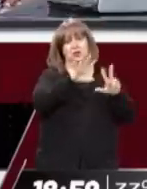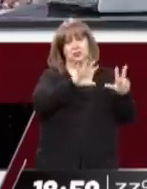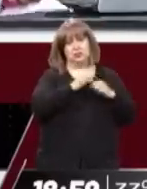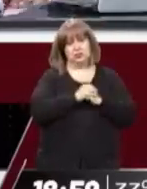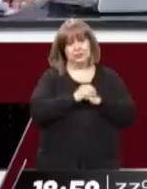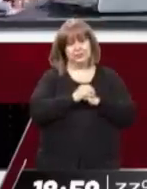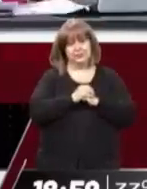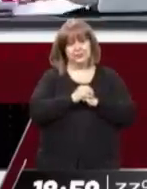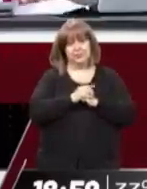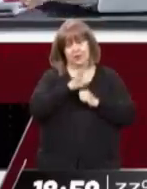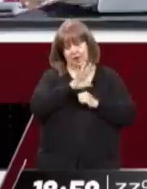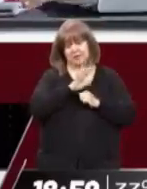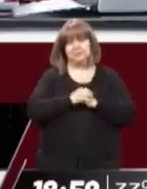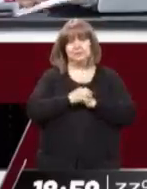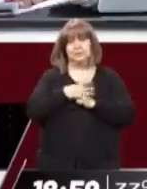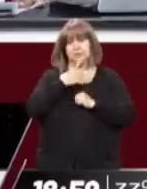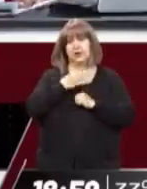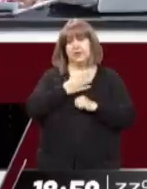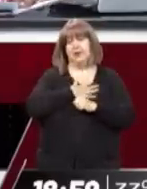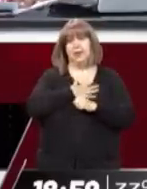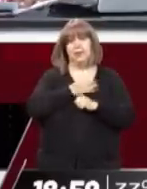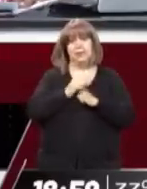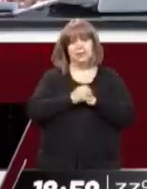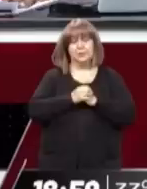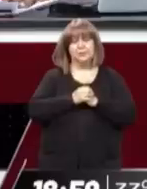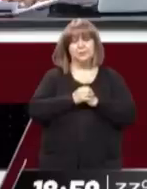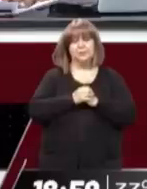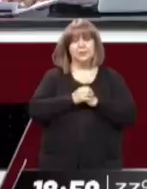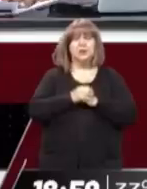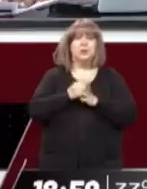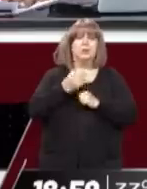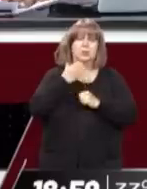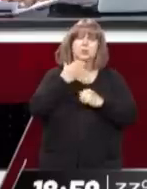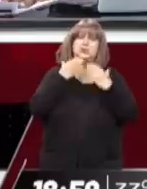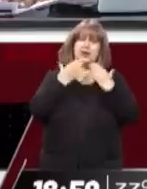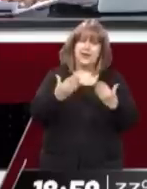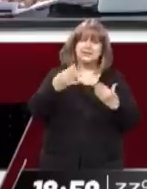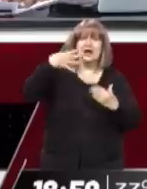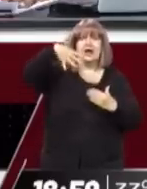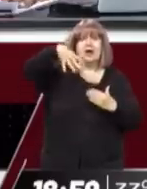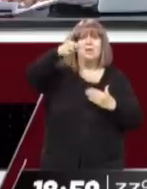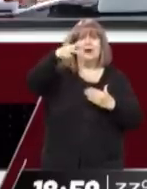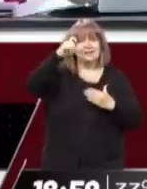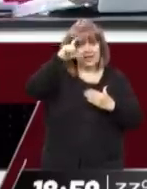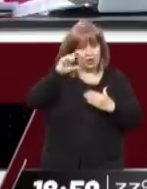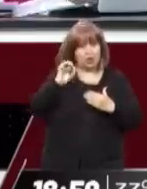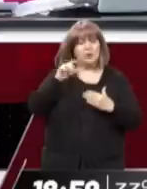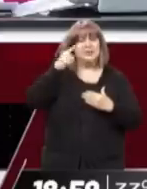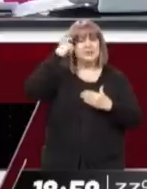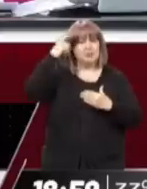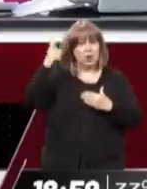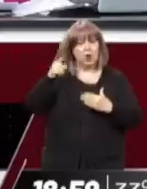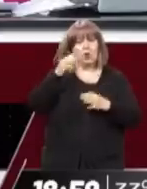la verdad, es es así. lamentable, ¿sí? Es así. Marcelo, seguiríamos hablando no sabes cuánto, porque es un placer tenerte como siempre y para que nos puedas ayudar y uno,